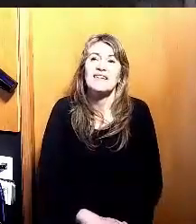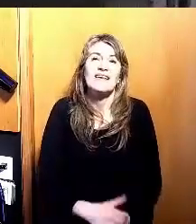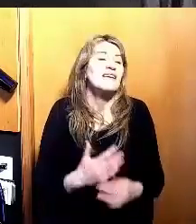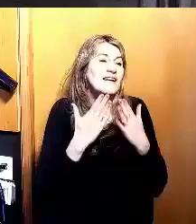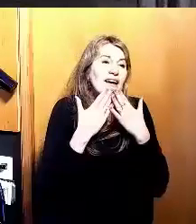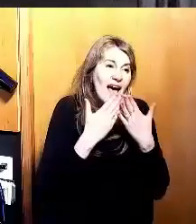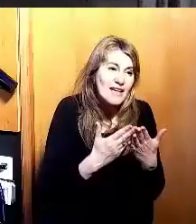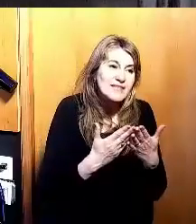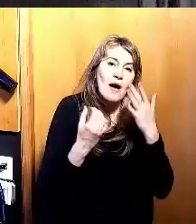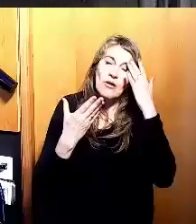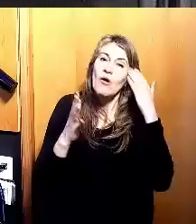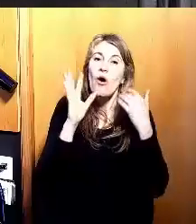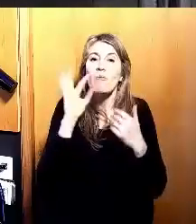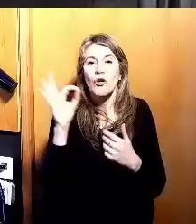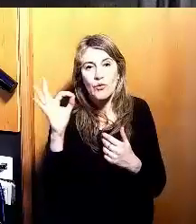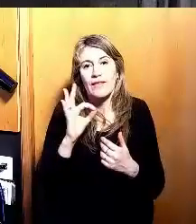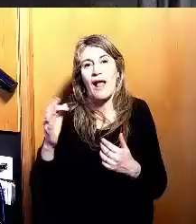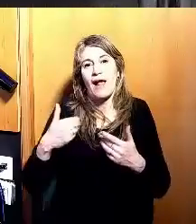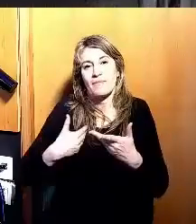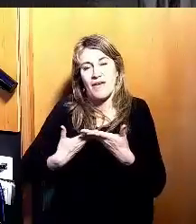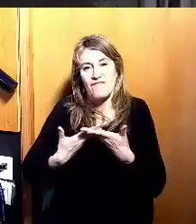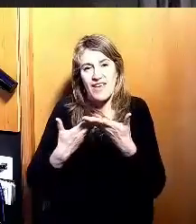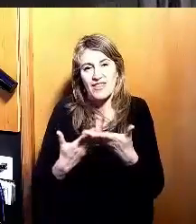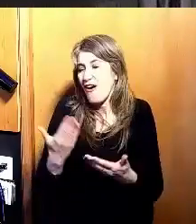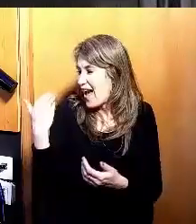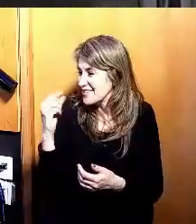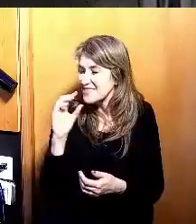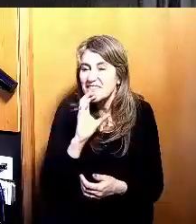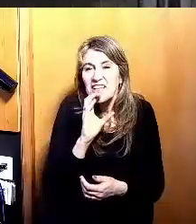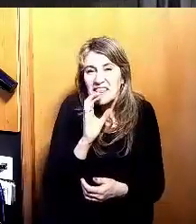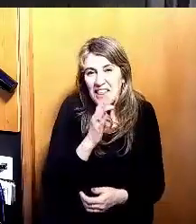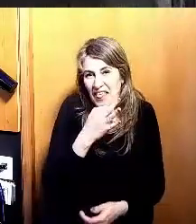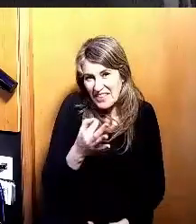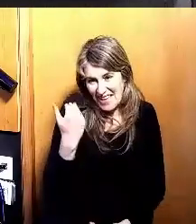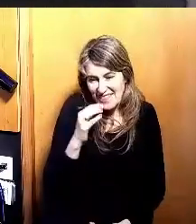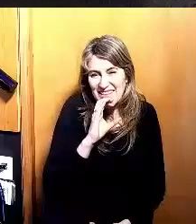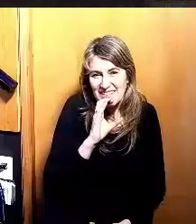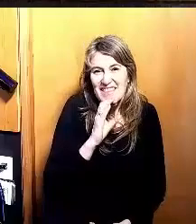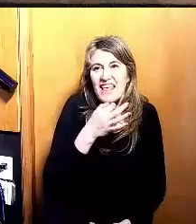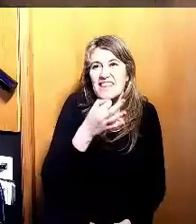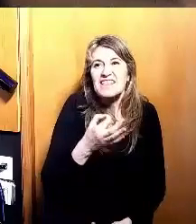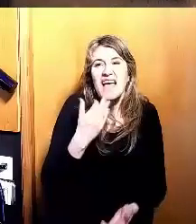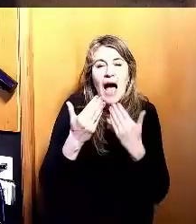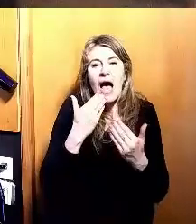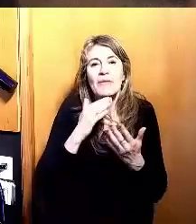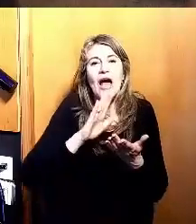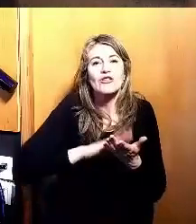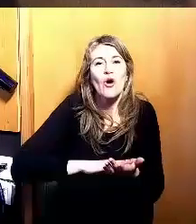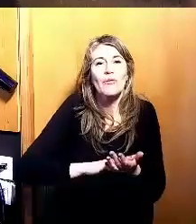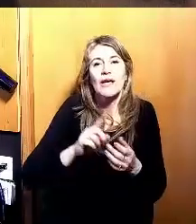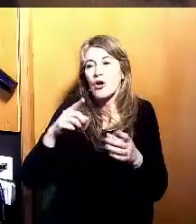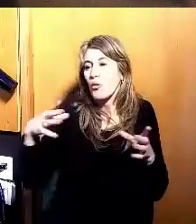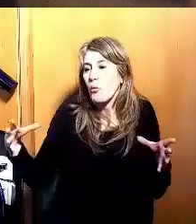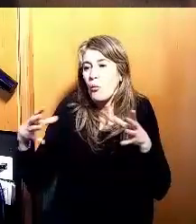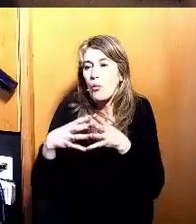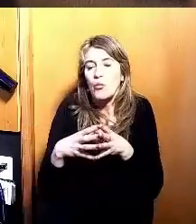Gracias primero por la oportunidad. En chiste decíamos hace un ratito que cuando nosotros hablamos cada tanto y decimos cuando se junta el